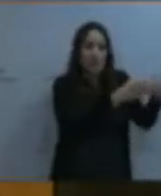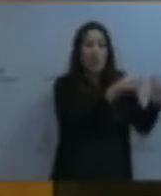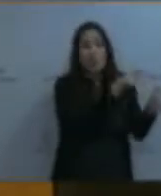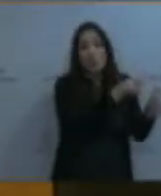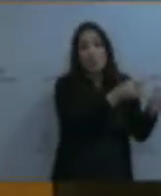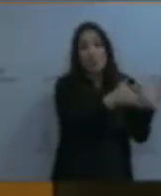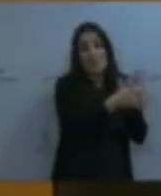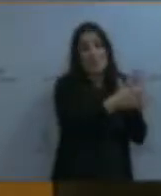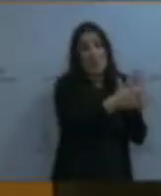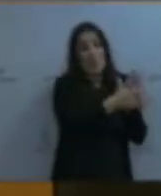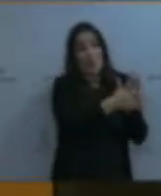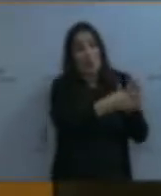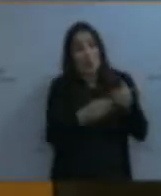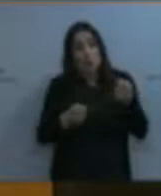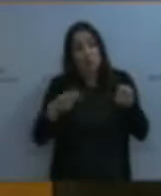el balón.